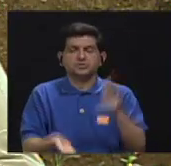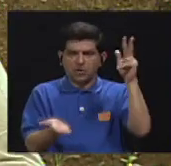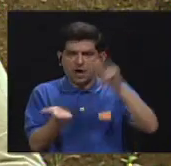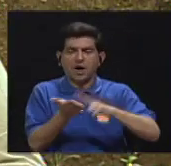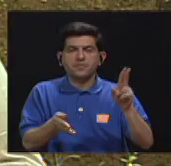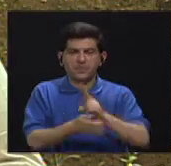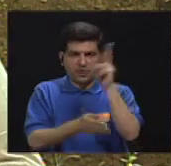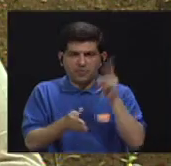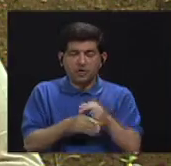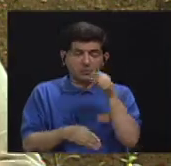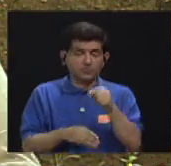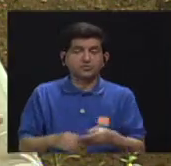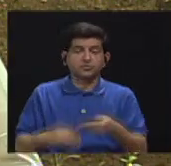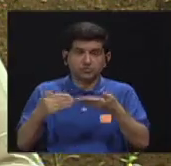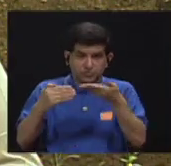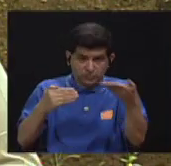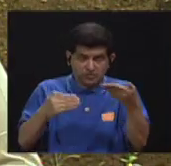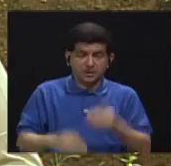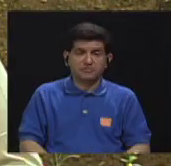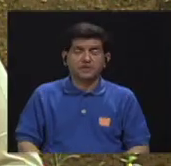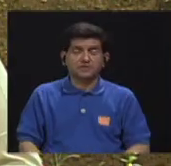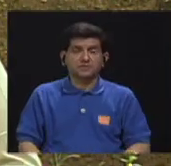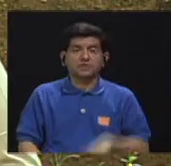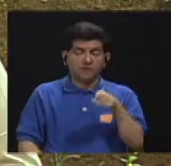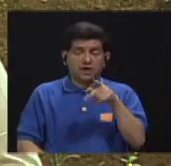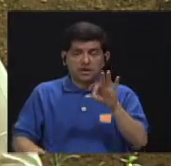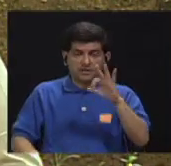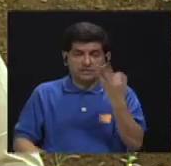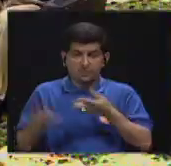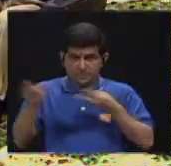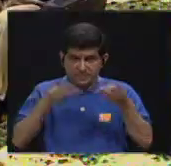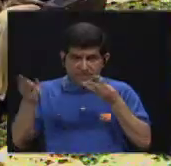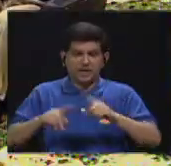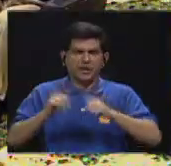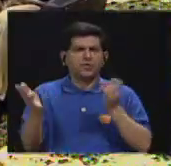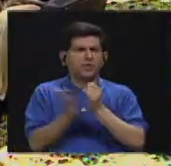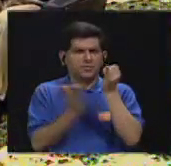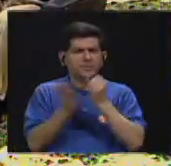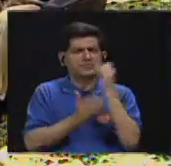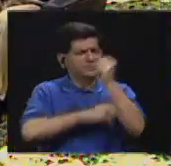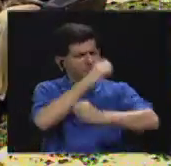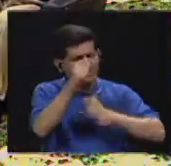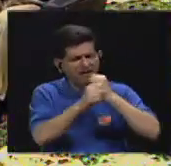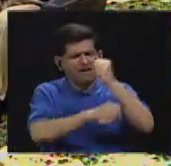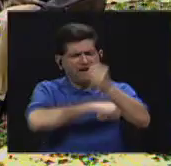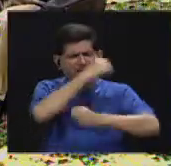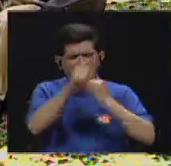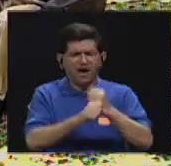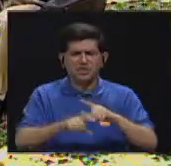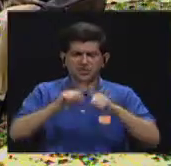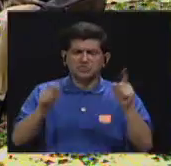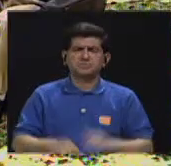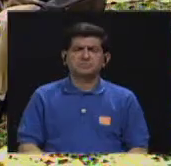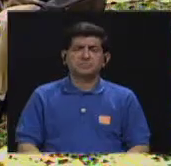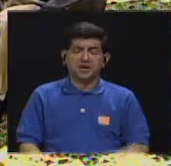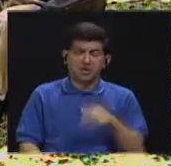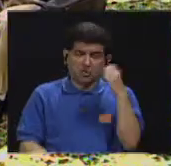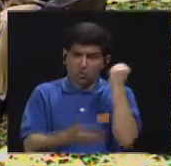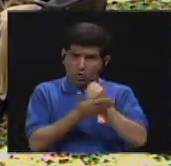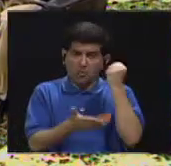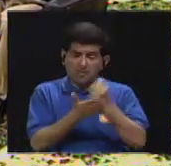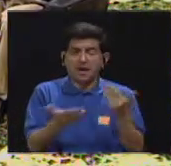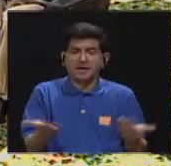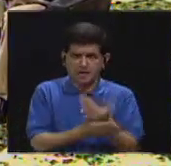la utilización de este elemento para nivel de mercado. Pero son investigaciones que llevan muchos años, aunque el producto es relativamente nuevo como